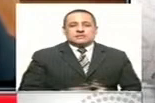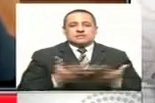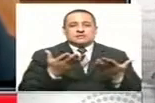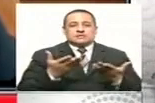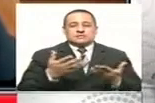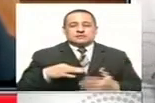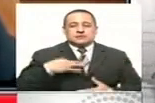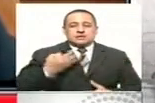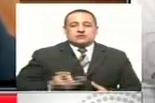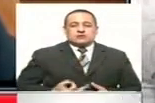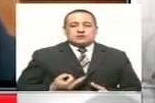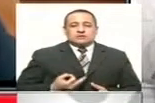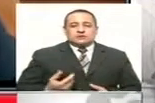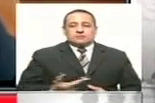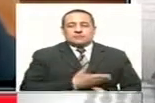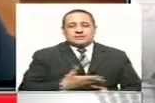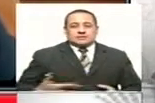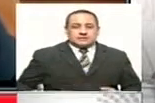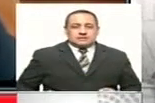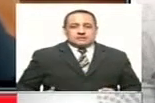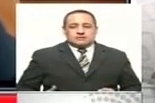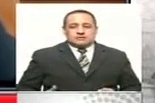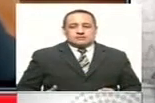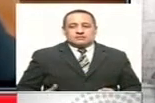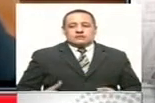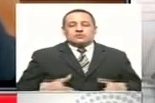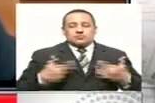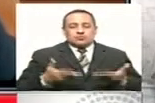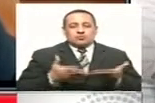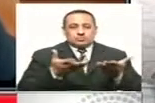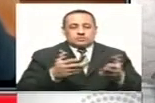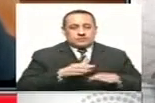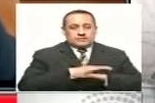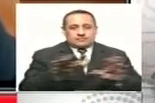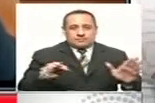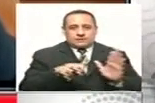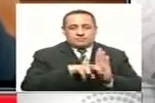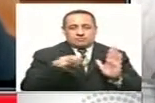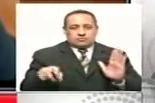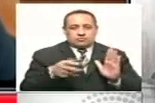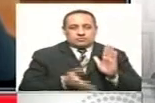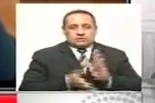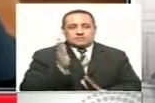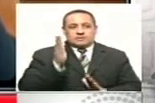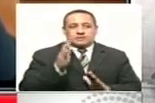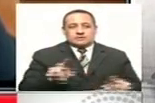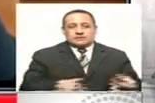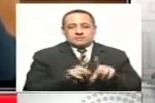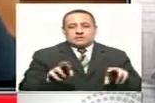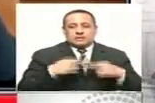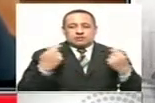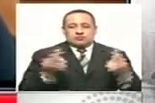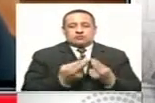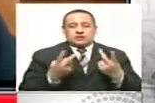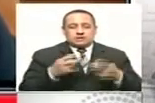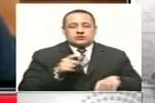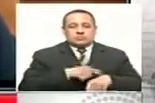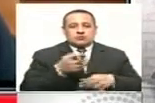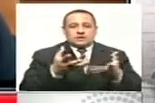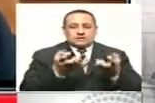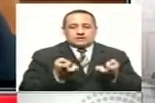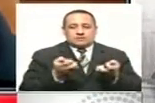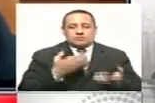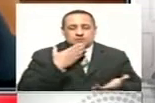Señora presidenta, usted puede dejar de participar en la sesión en el momento que crea